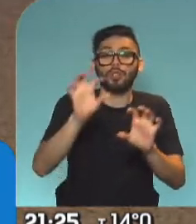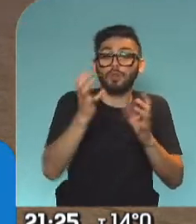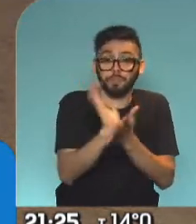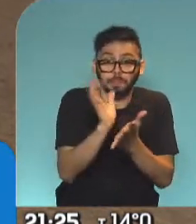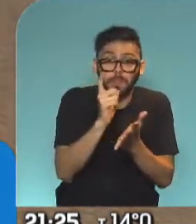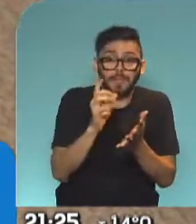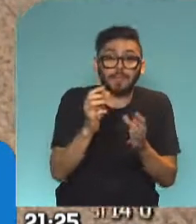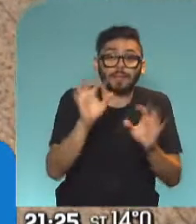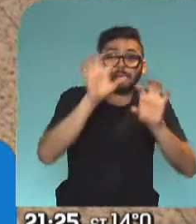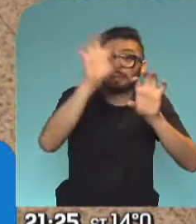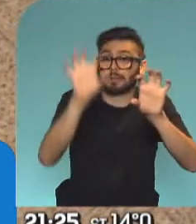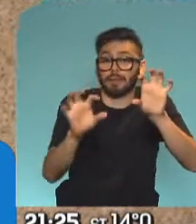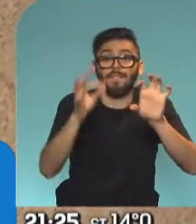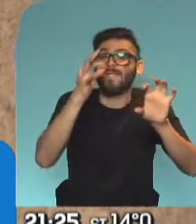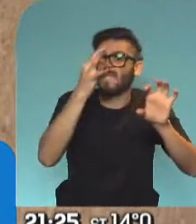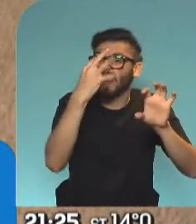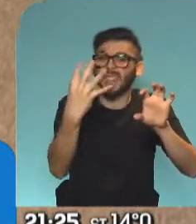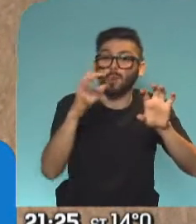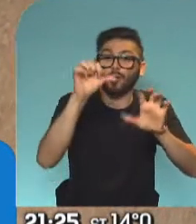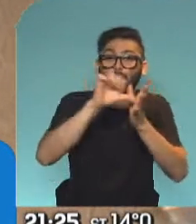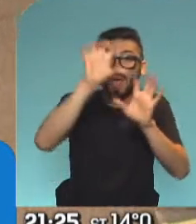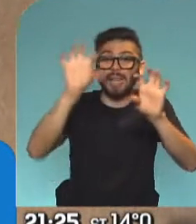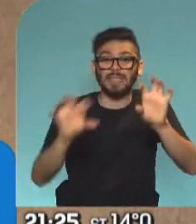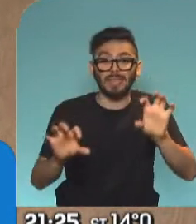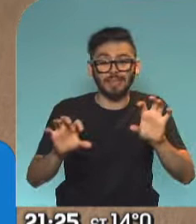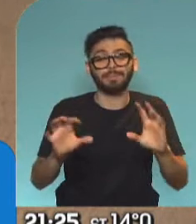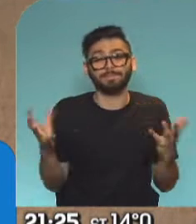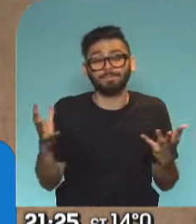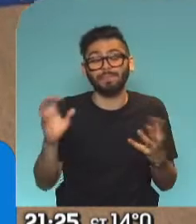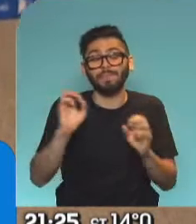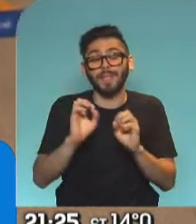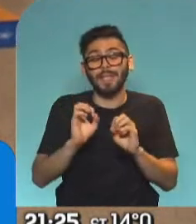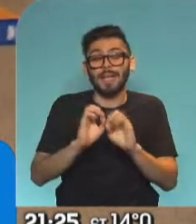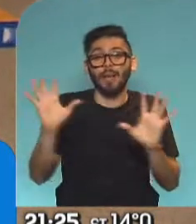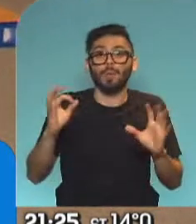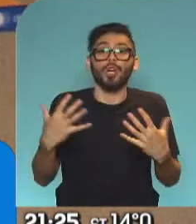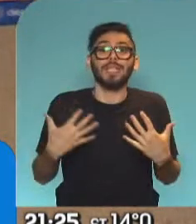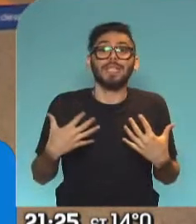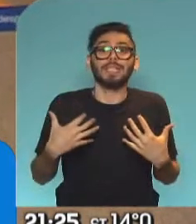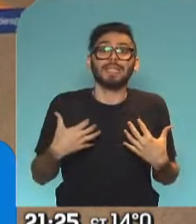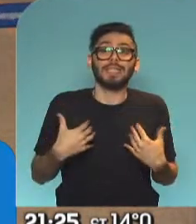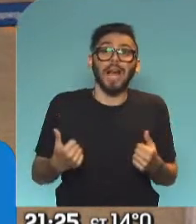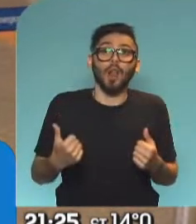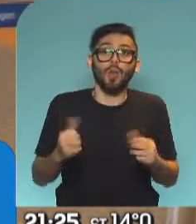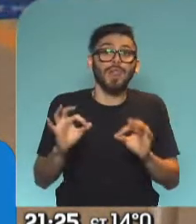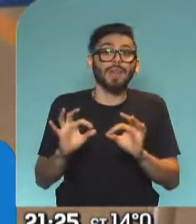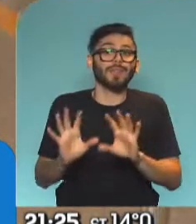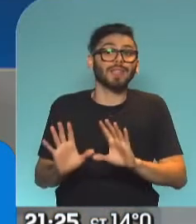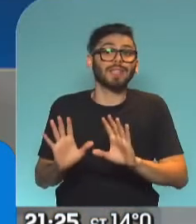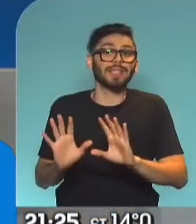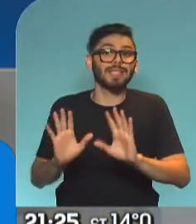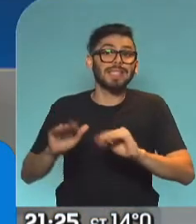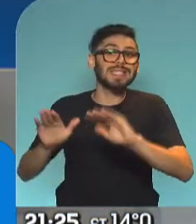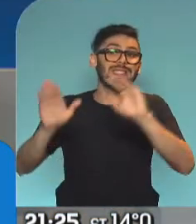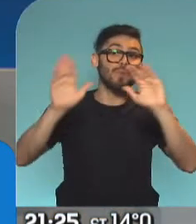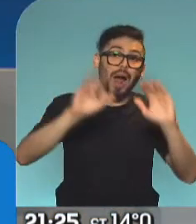adentro de la Argentina. Sí, es difícil algo porque justamente hoy no es una unidad en materia sanitaria, ¿no? Ya desde hace rato cada